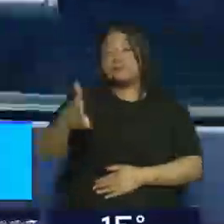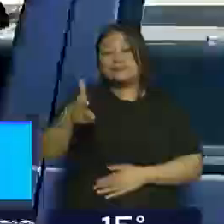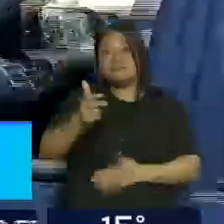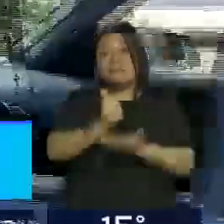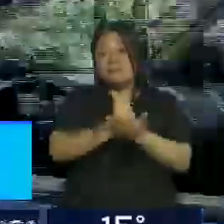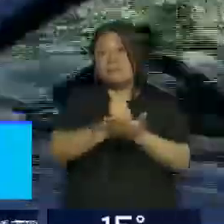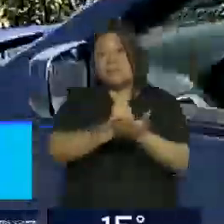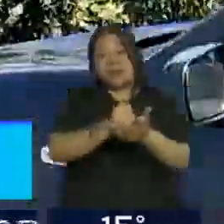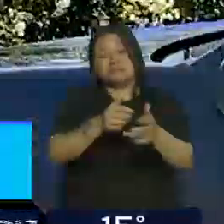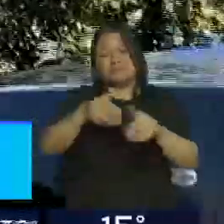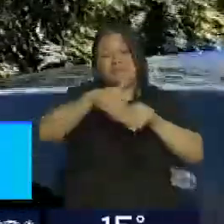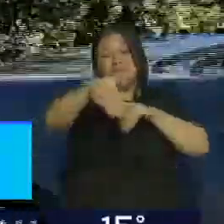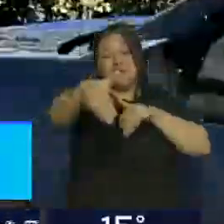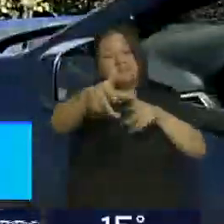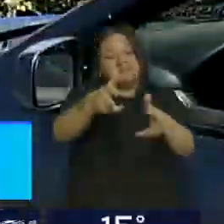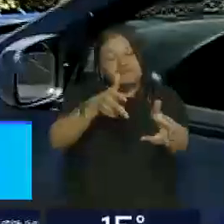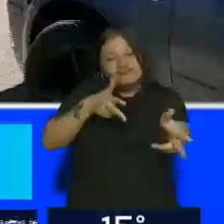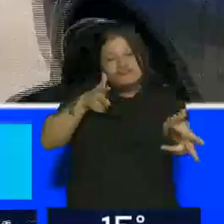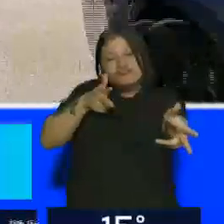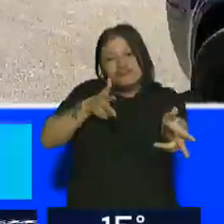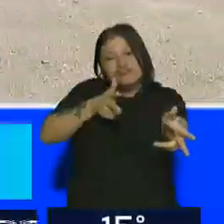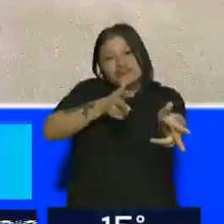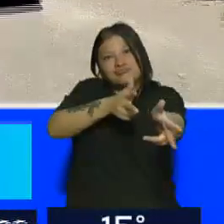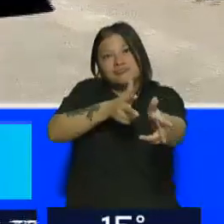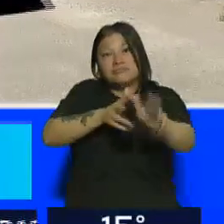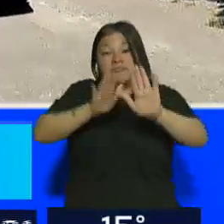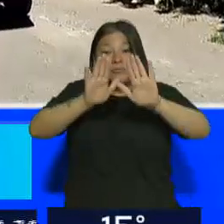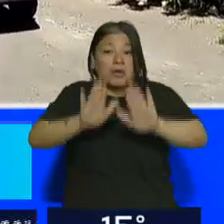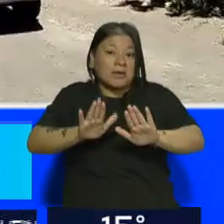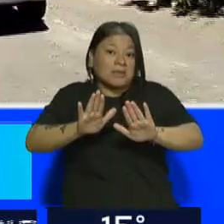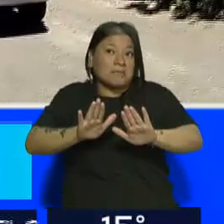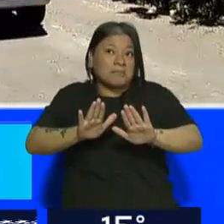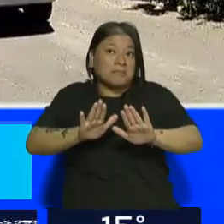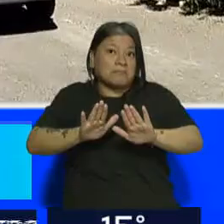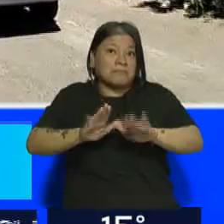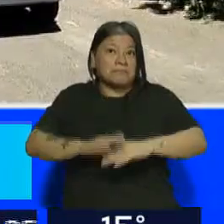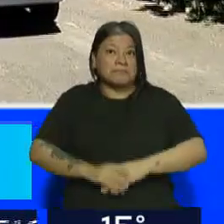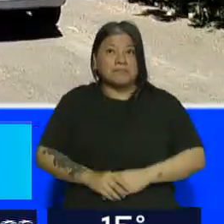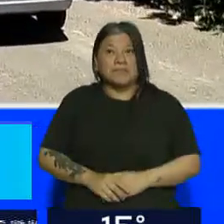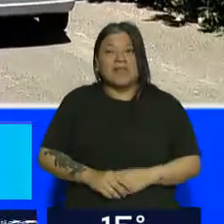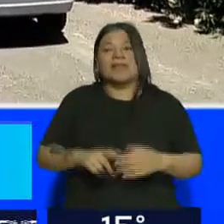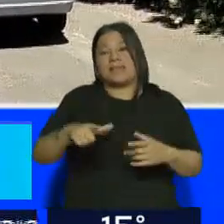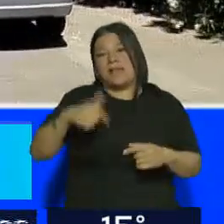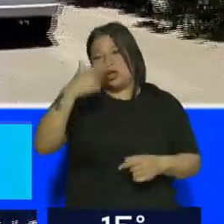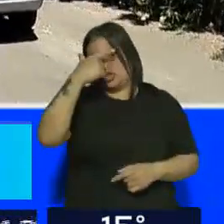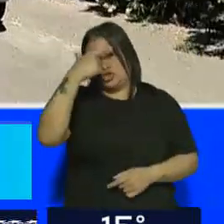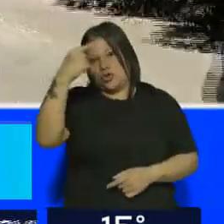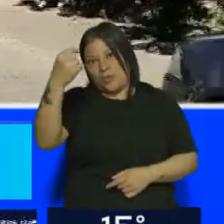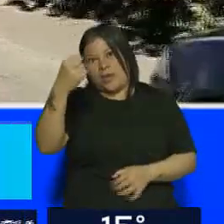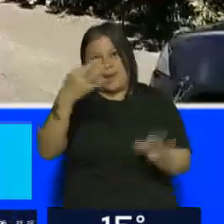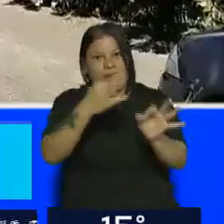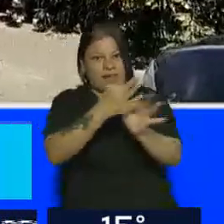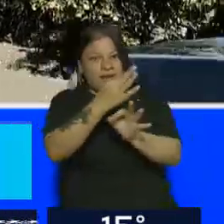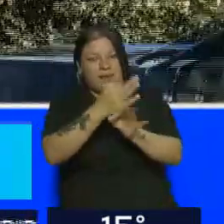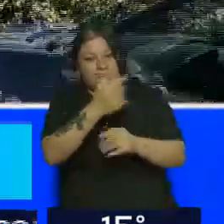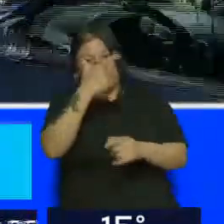salir y para acompañarlos. Nos quedamos acá parados. Voy al mismo tiempo guiándolo a nuestro chofer, que él